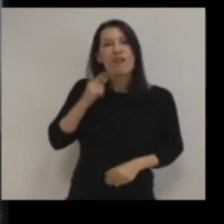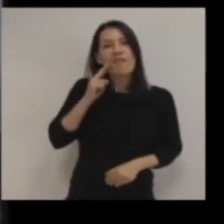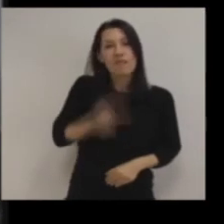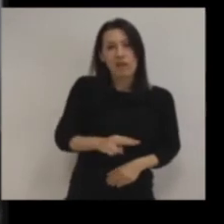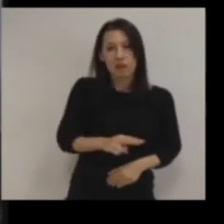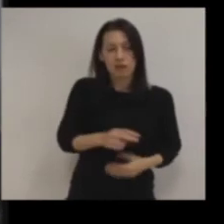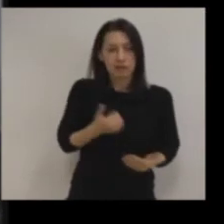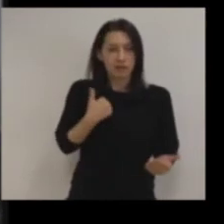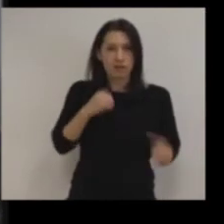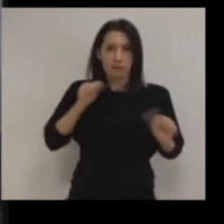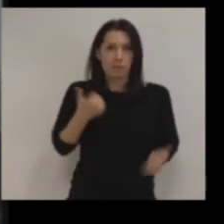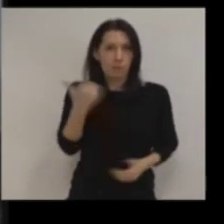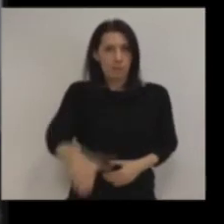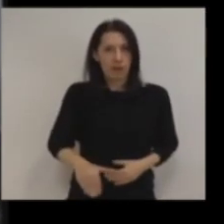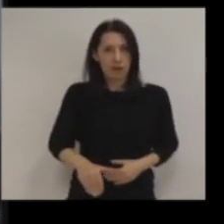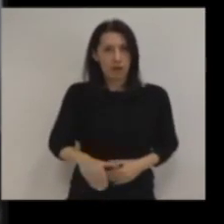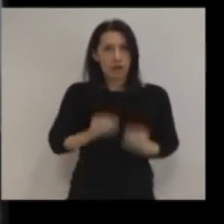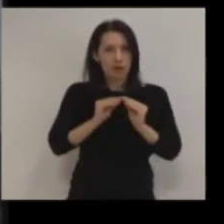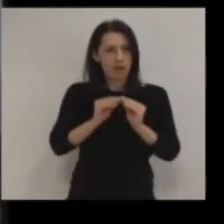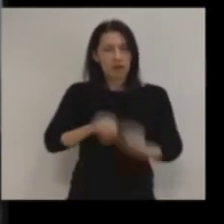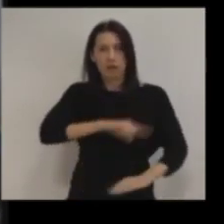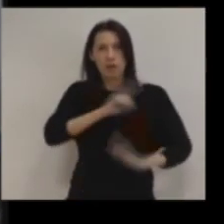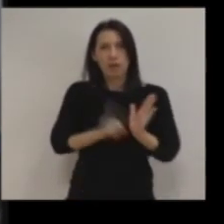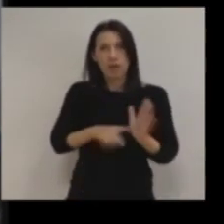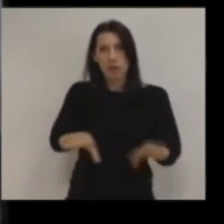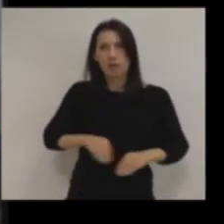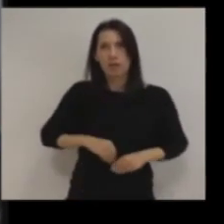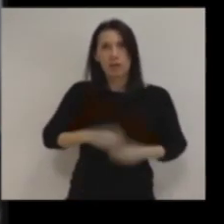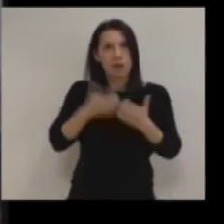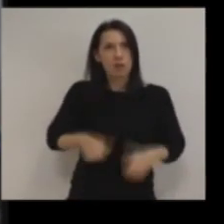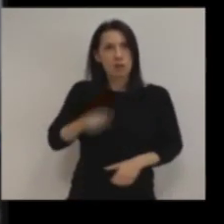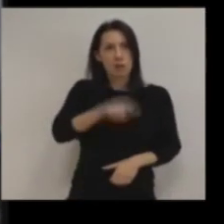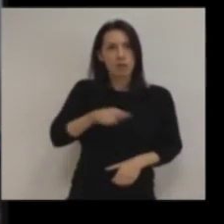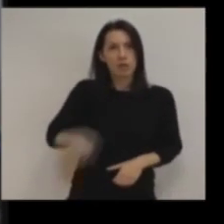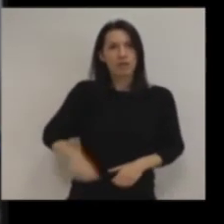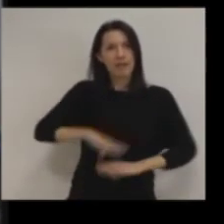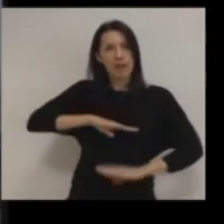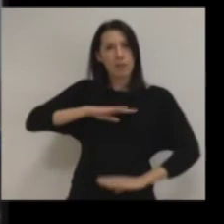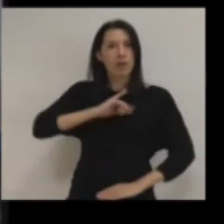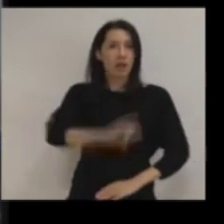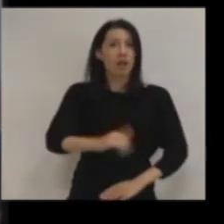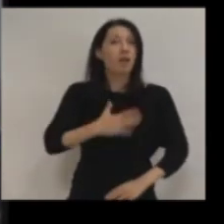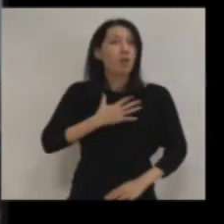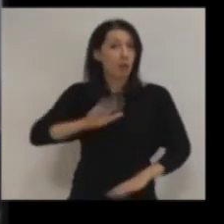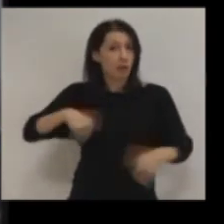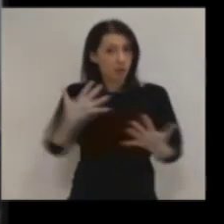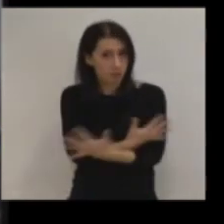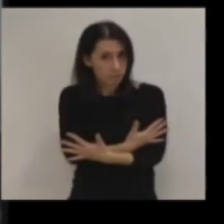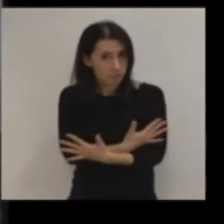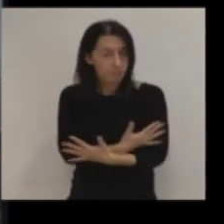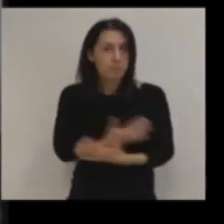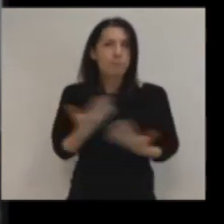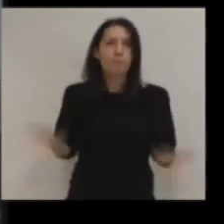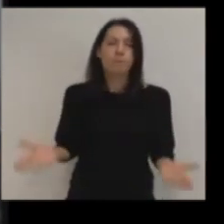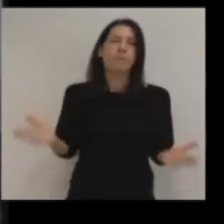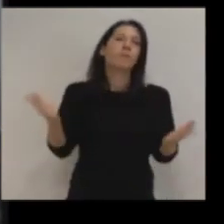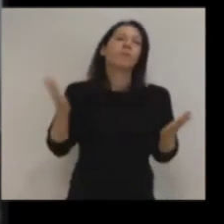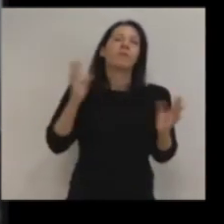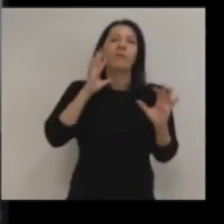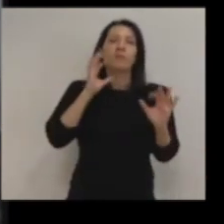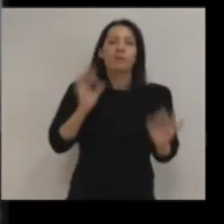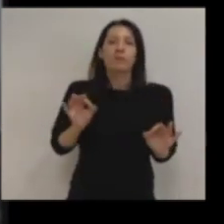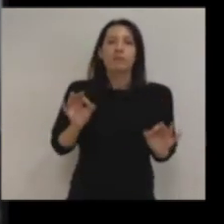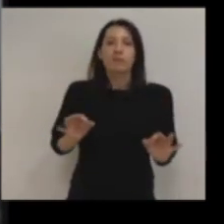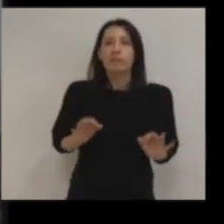ya estamos mal, porque estamos legislando asumiendo que las personas tienen una serie de capacidades que quizá no tengan. Pero bueno, en cualquier caso, por